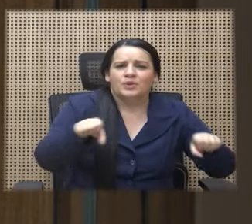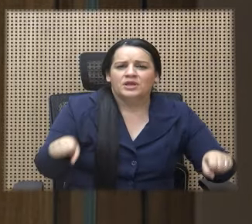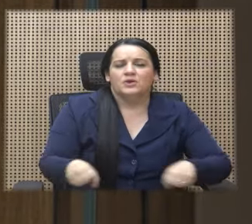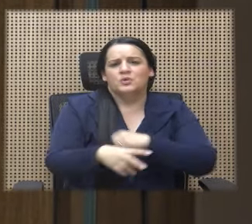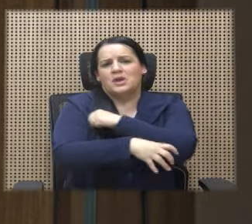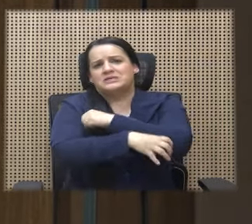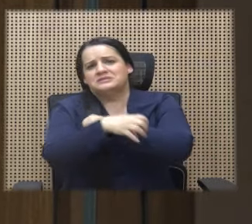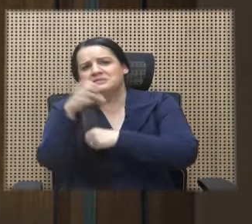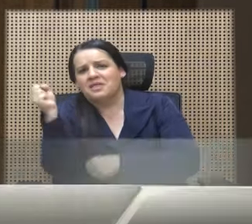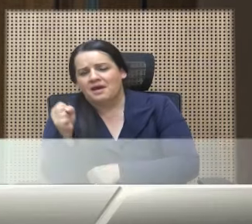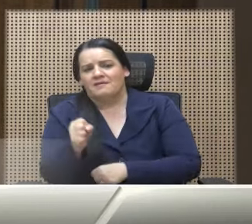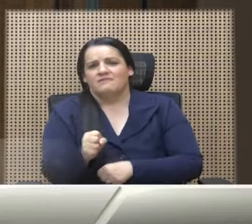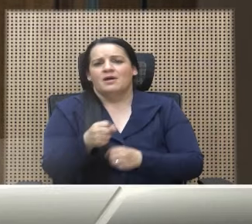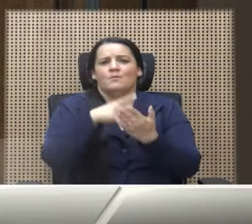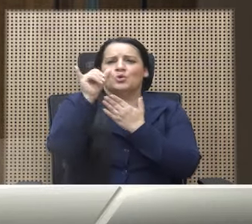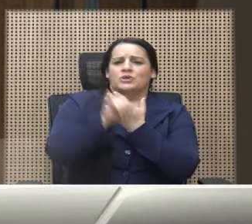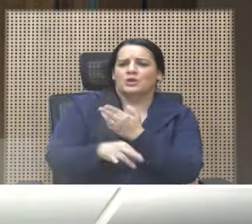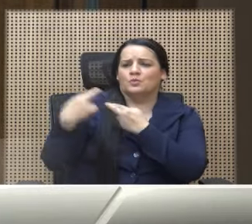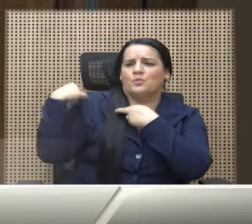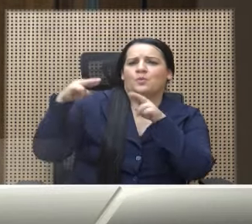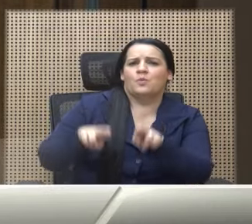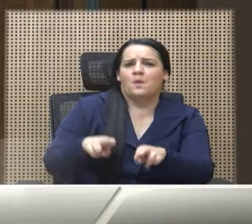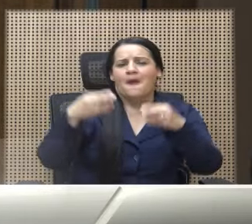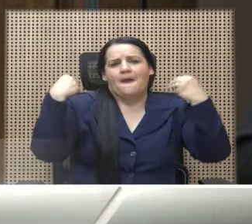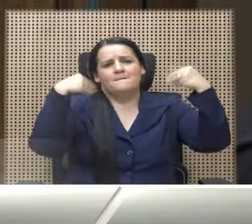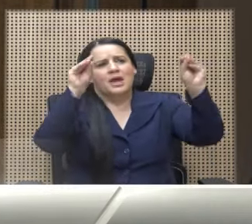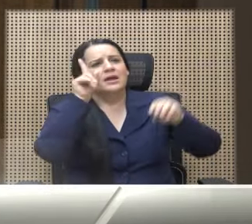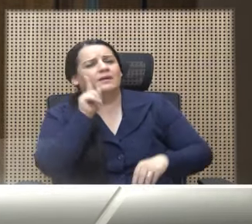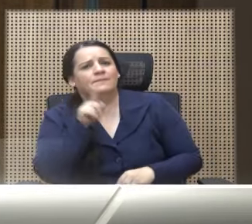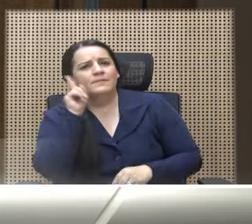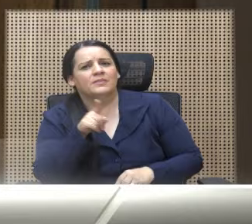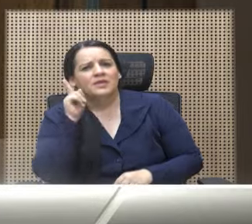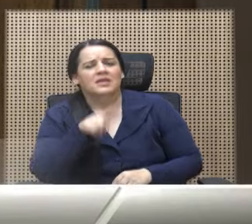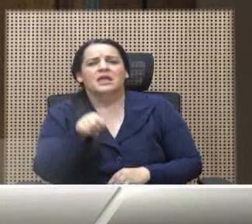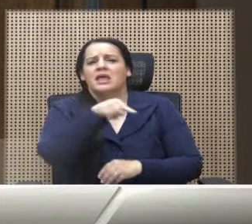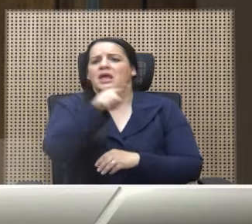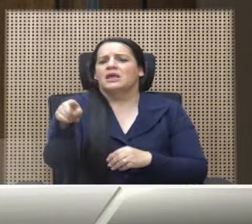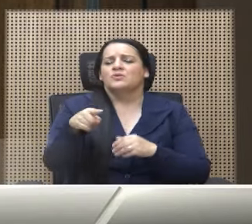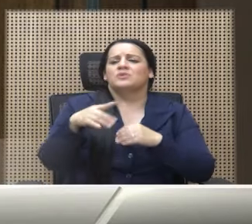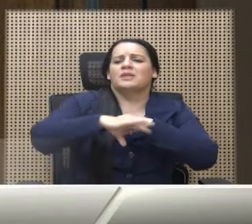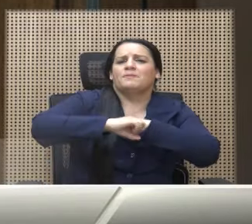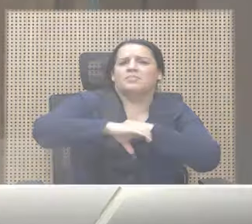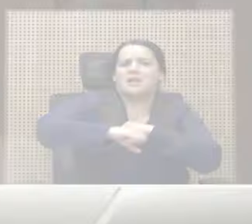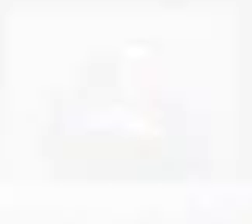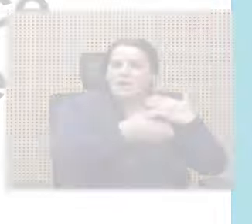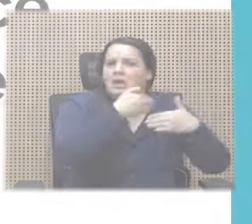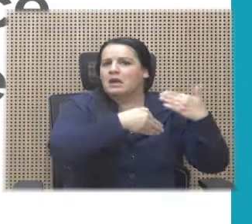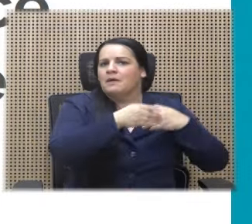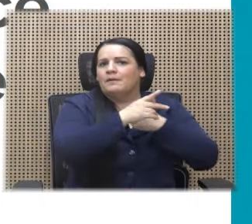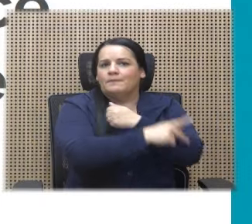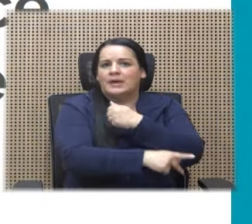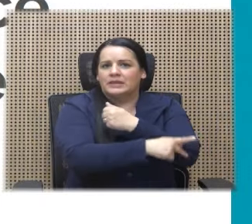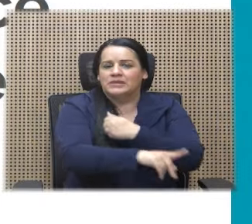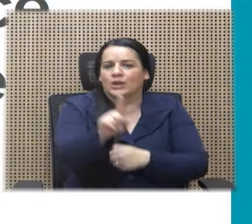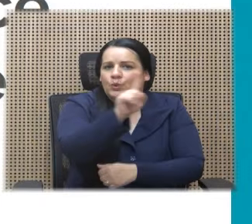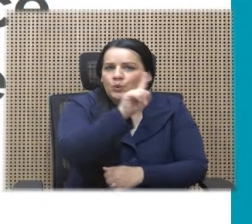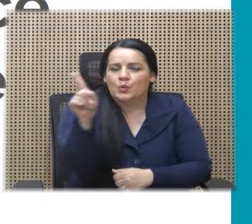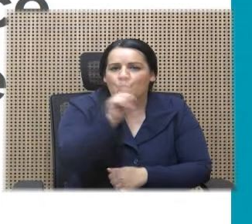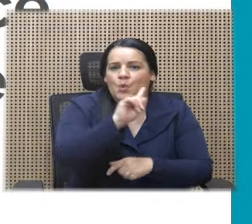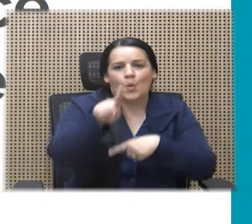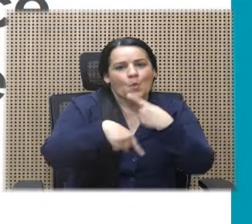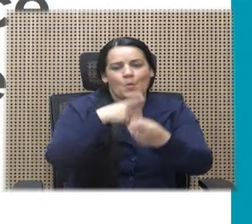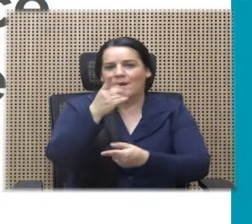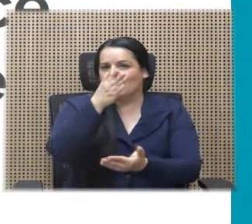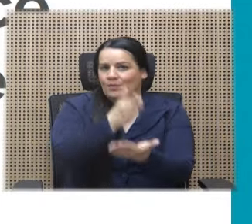oposición siempre ataca la ley Jaguar y le han dicho de todo pero lanzó un claro mensaje a la ciudadanía no vamos a aflojar